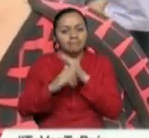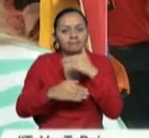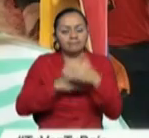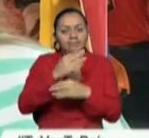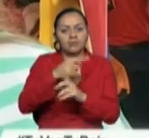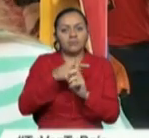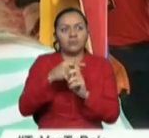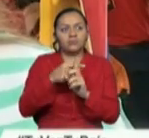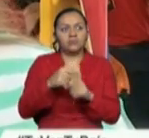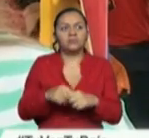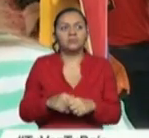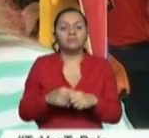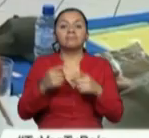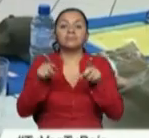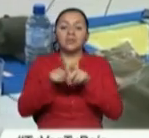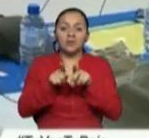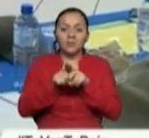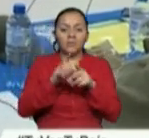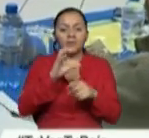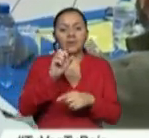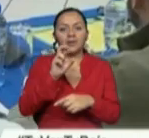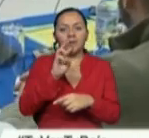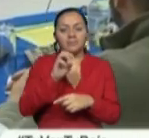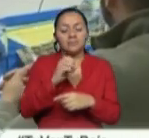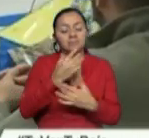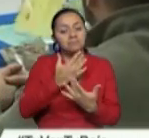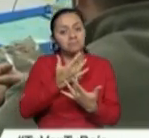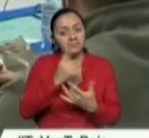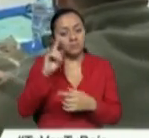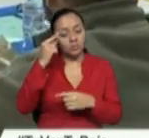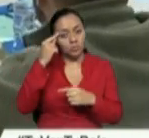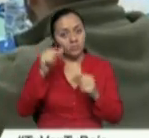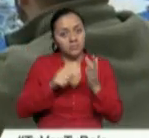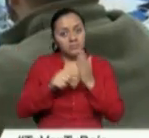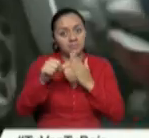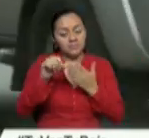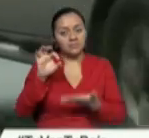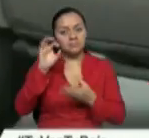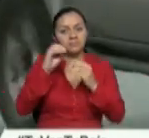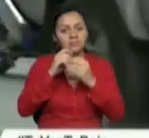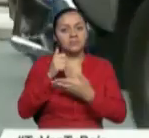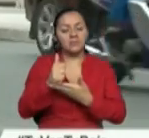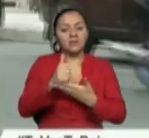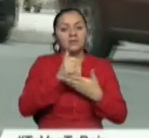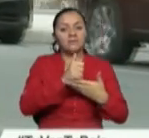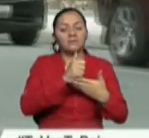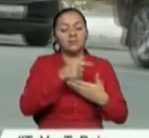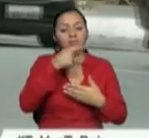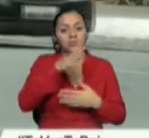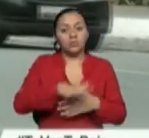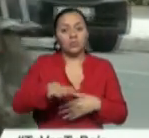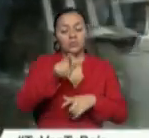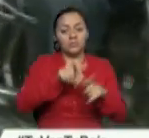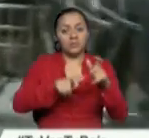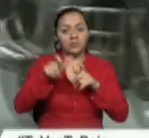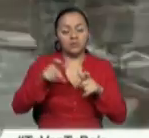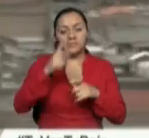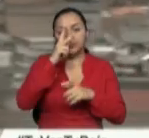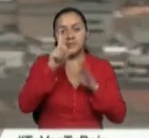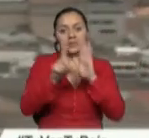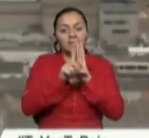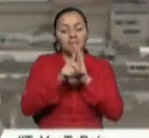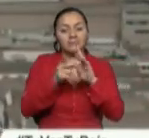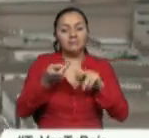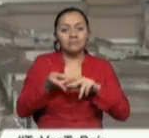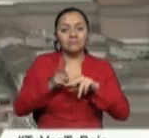adelante así también Carmen vill quien Espera que el gabinete represente mayores beneficios a su población se refirió a la ley para evitar